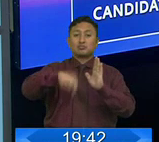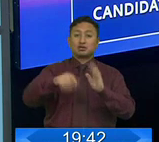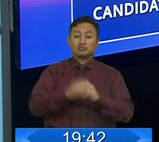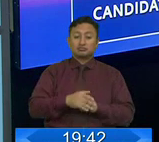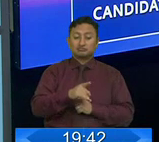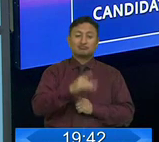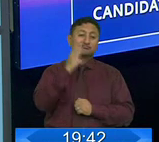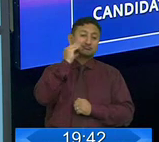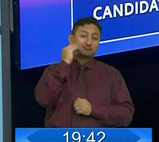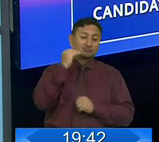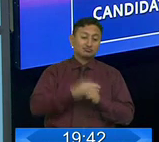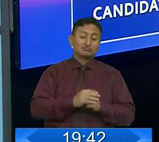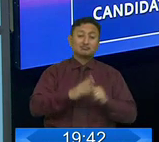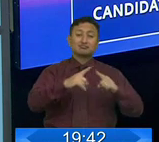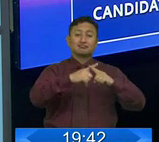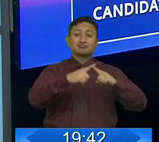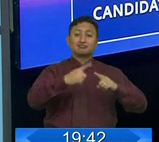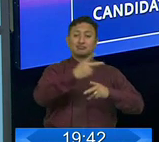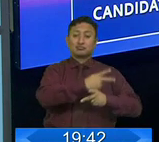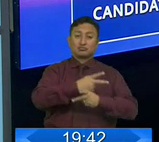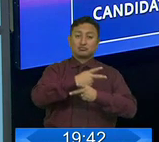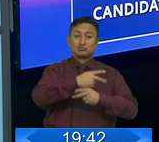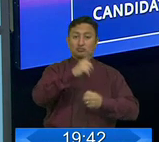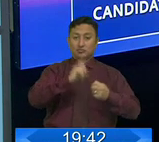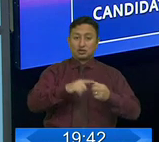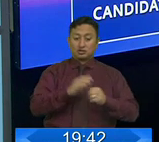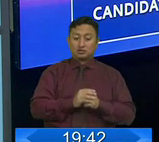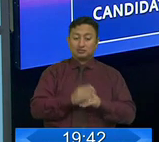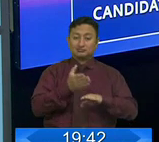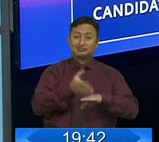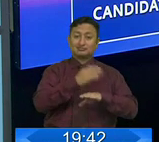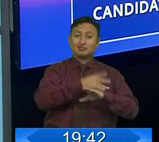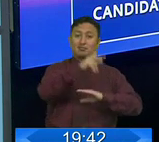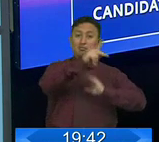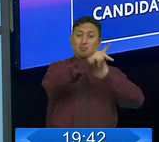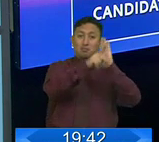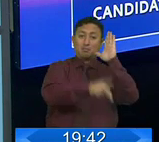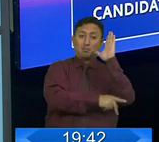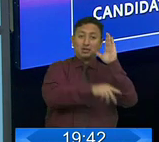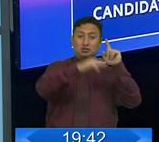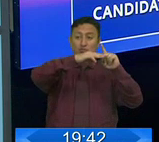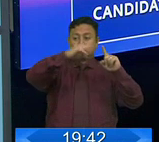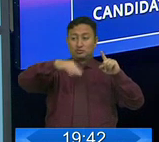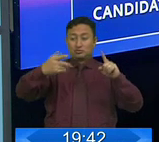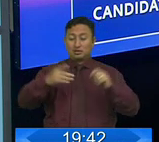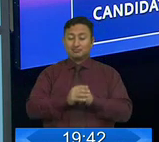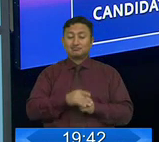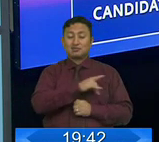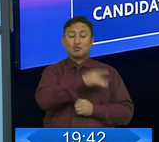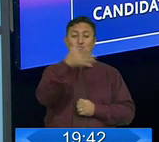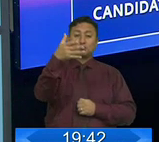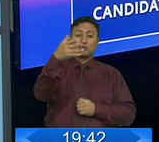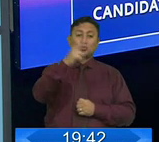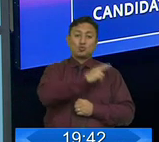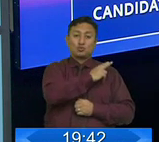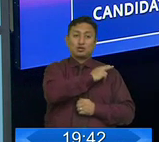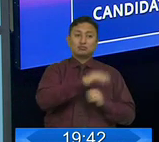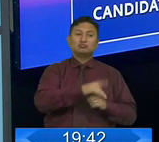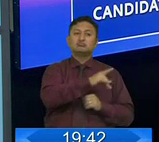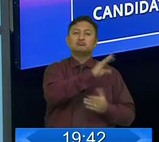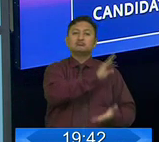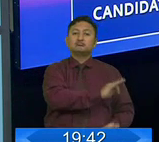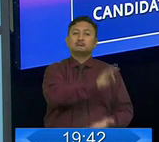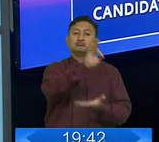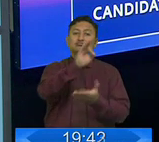experiencia, ex concejal de Quito, trabajó en el Parlamento Andino, es docente universitario. Él representa a